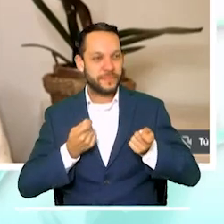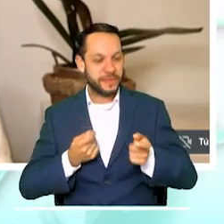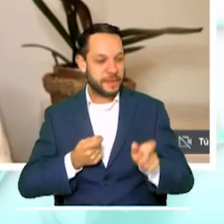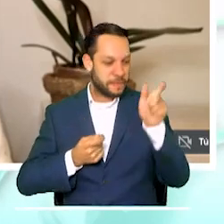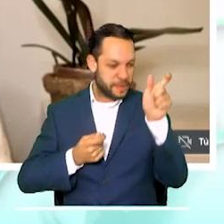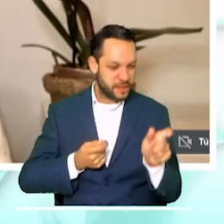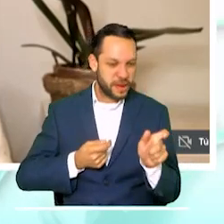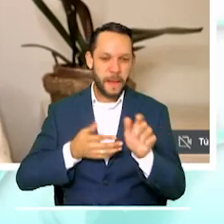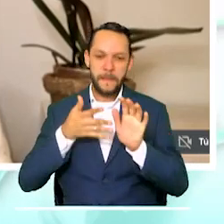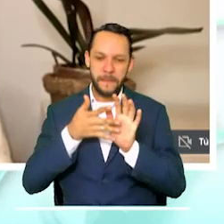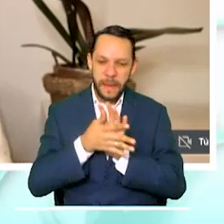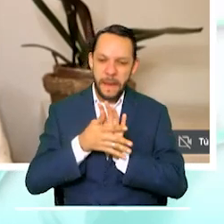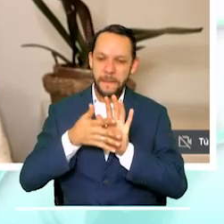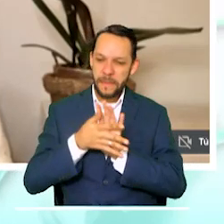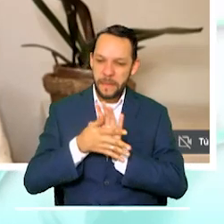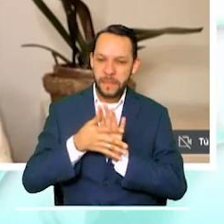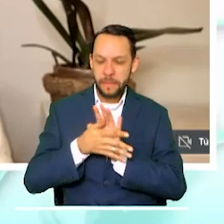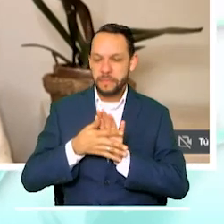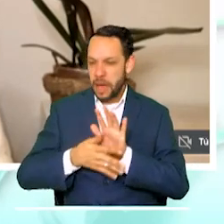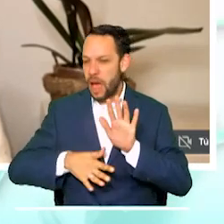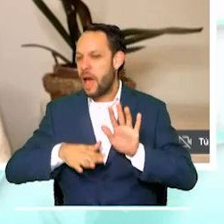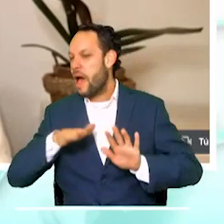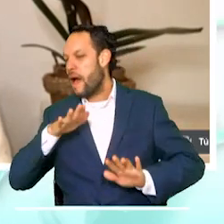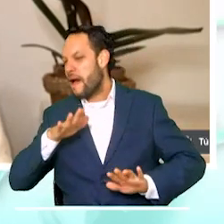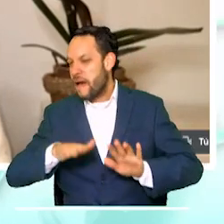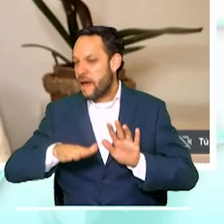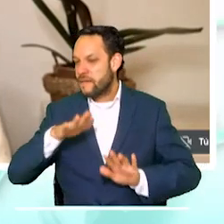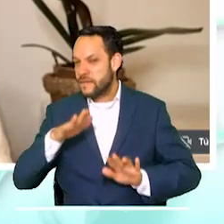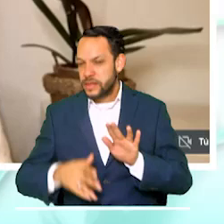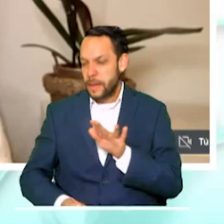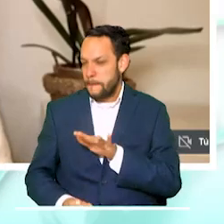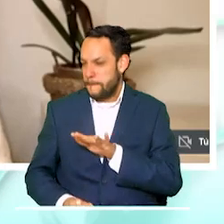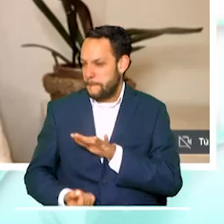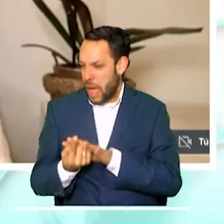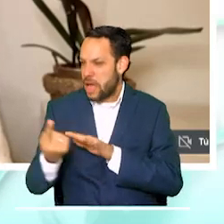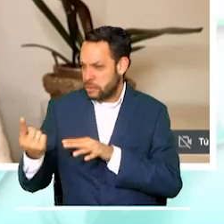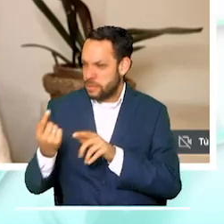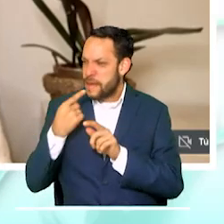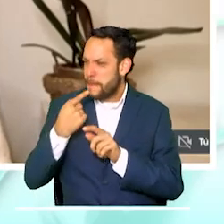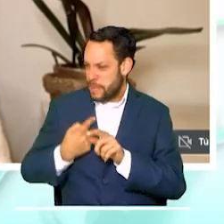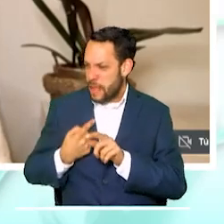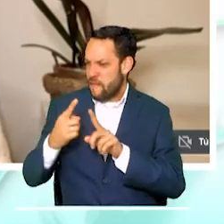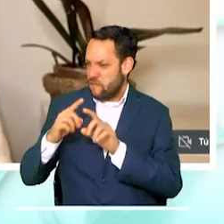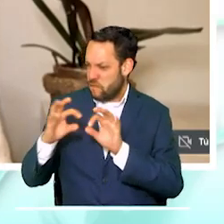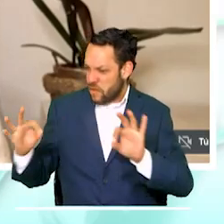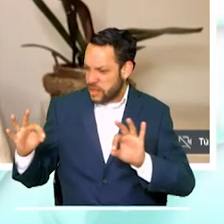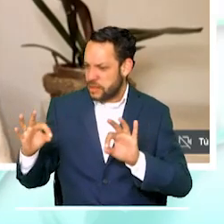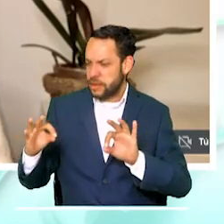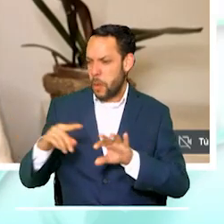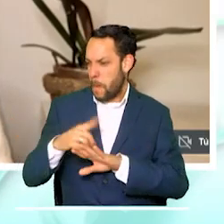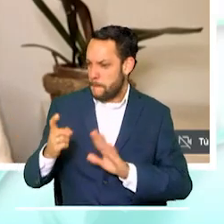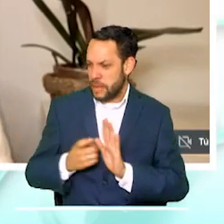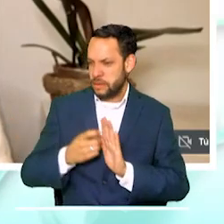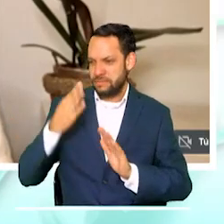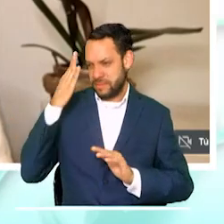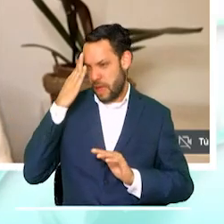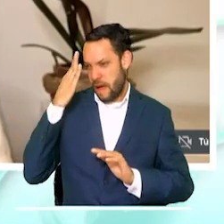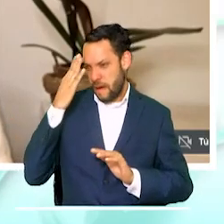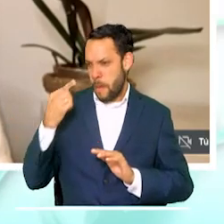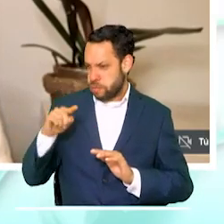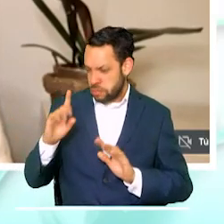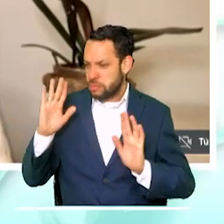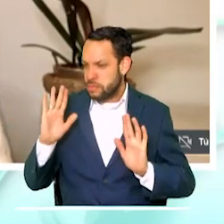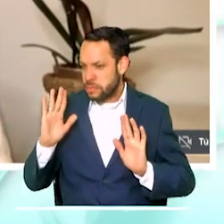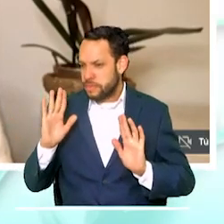el, bueno, de pronto fundador no es correcto definirlo, tú me ayudarás. Y ¿por qué